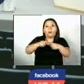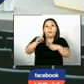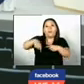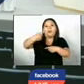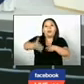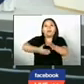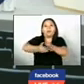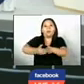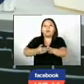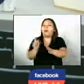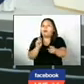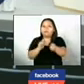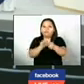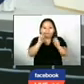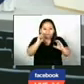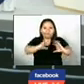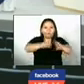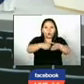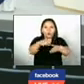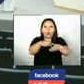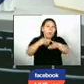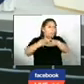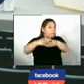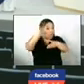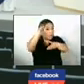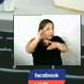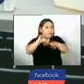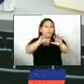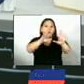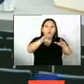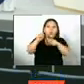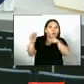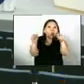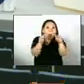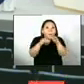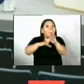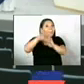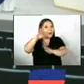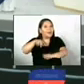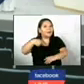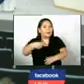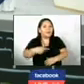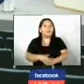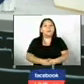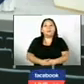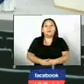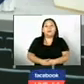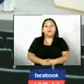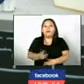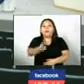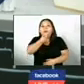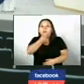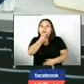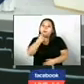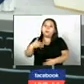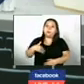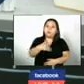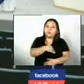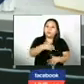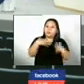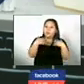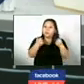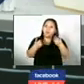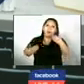se iniciará específicamente con aquellas que tengan mal más de 80 años de edad otros datos que brindó el ministro de salud durante